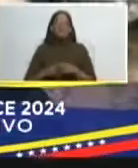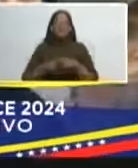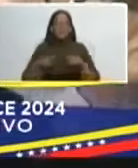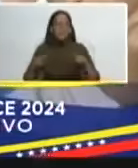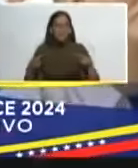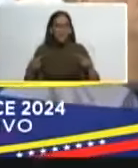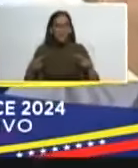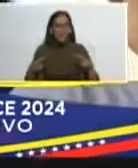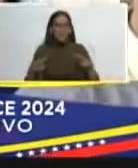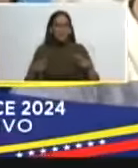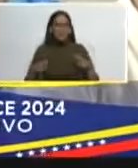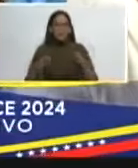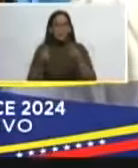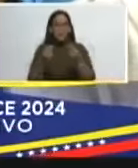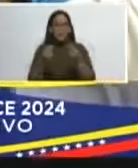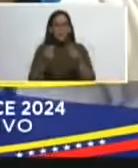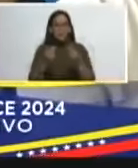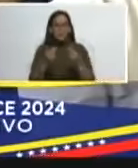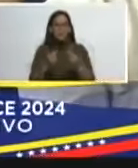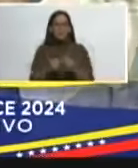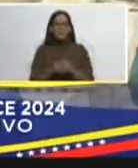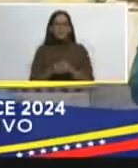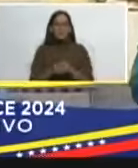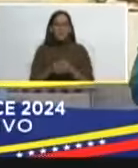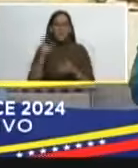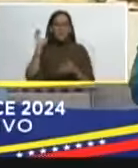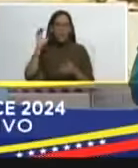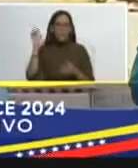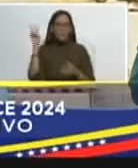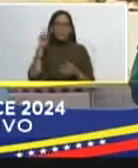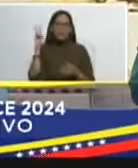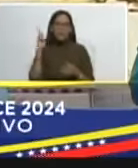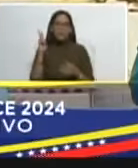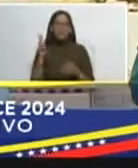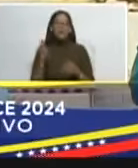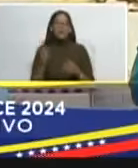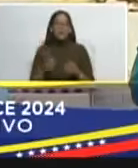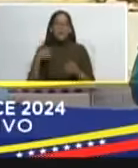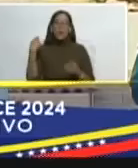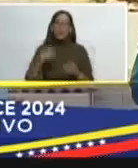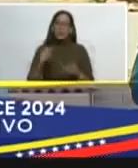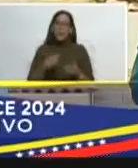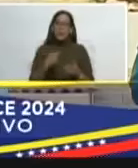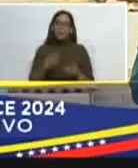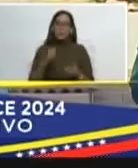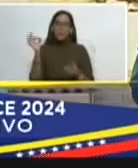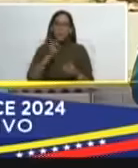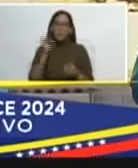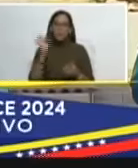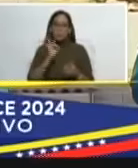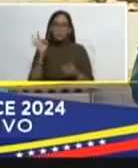los ingresos del Estado venezolano por impuestos, por tributo.